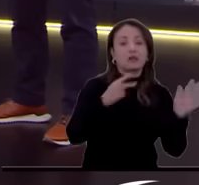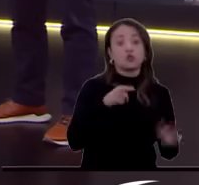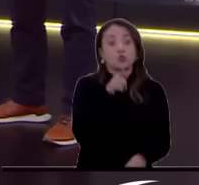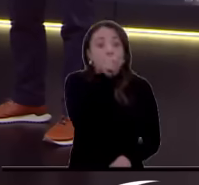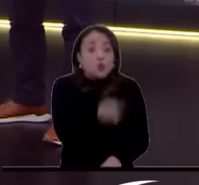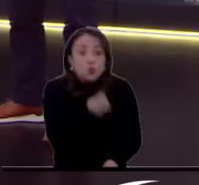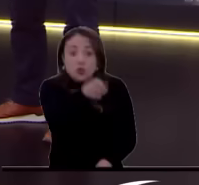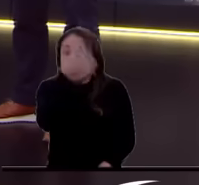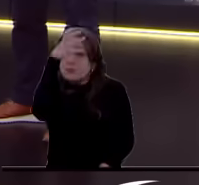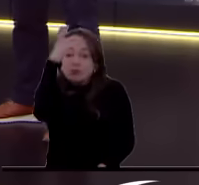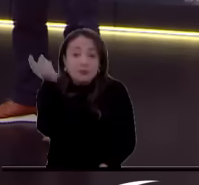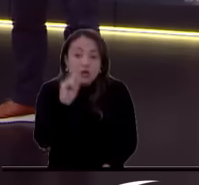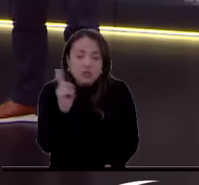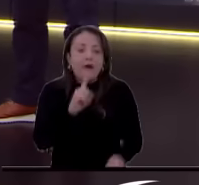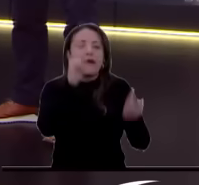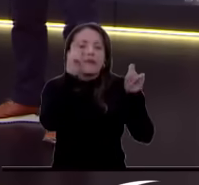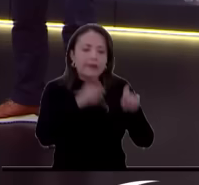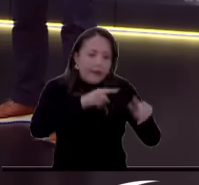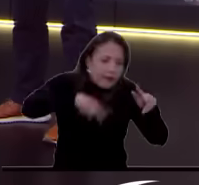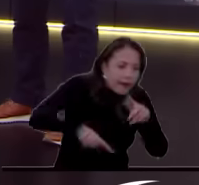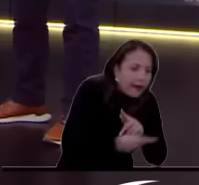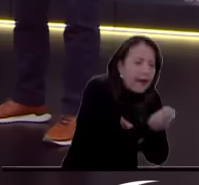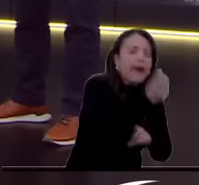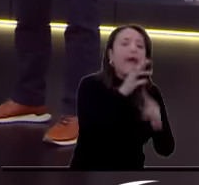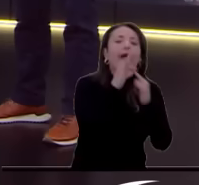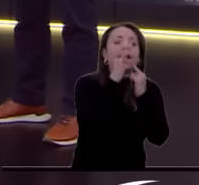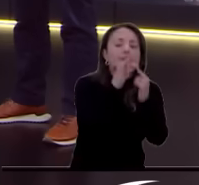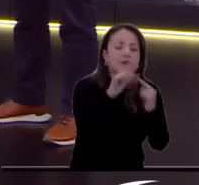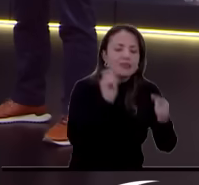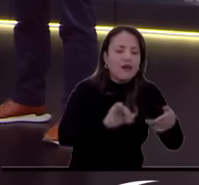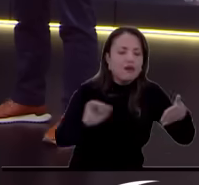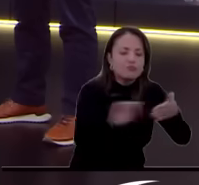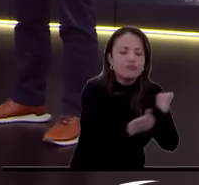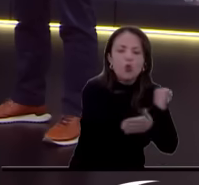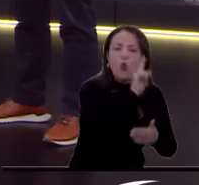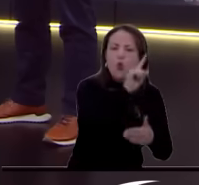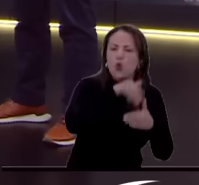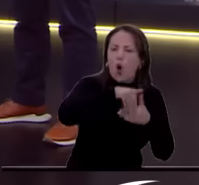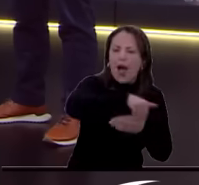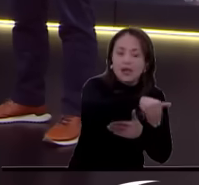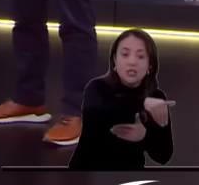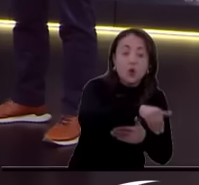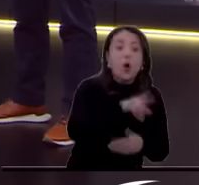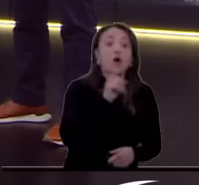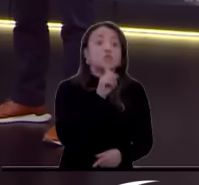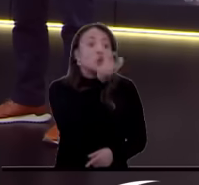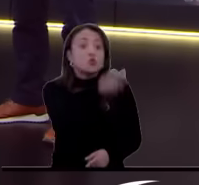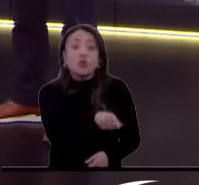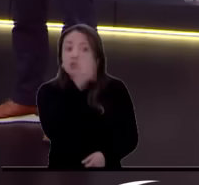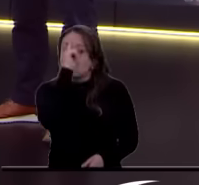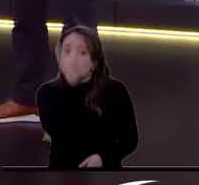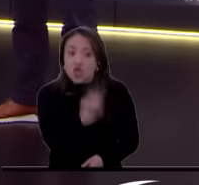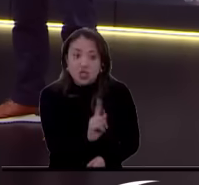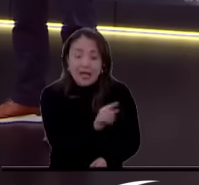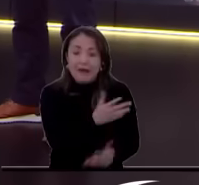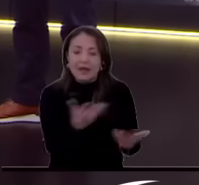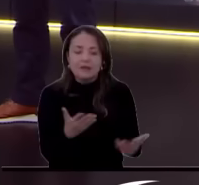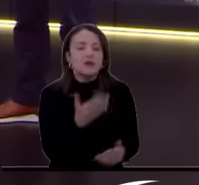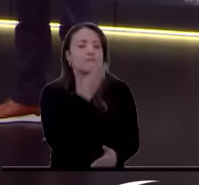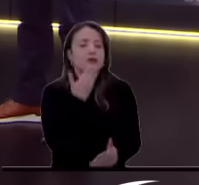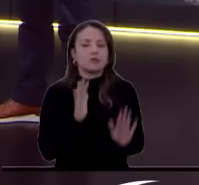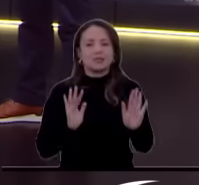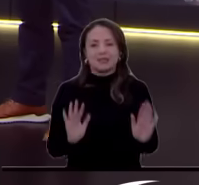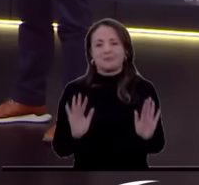en computación porque tiene que entrar a un lugar especial del computador y borrar un archivo particular si no sabe hacer eso si no tiene Cómo hacer eso creo que lo mejor es